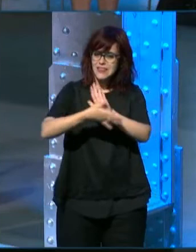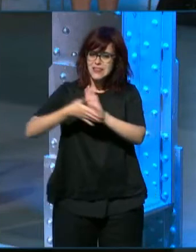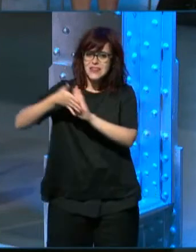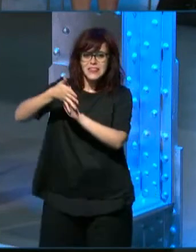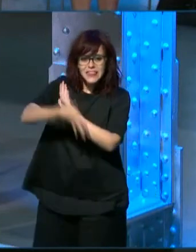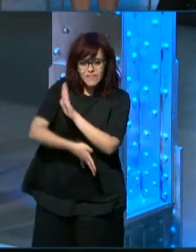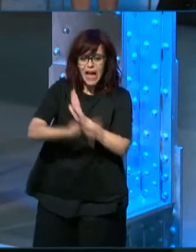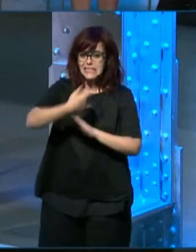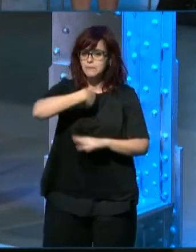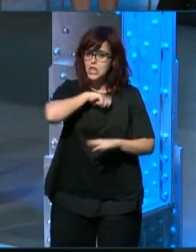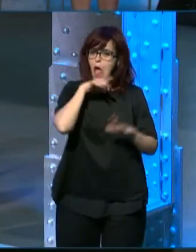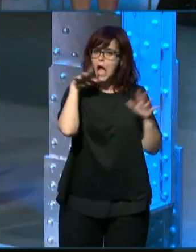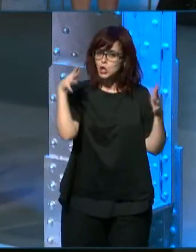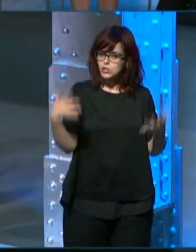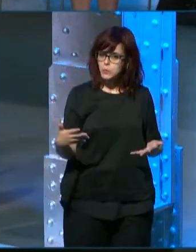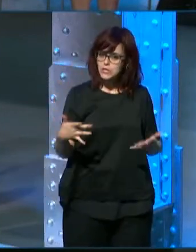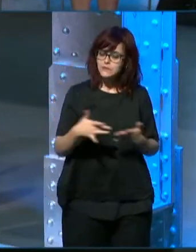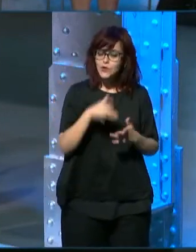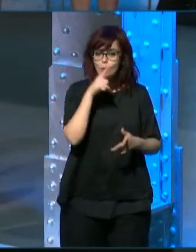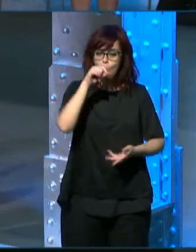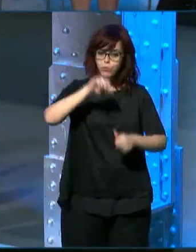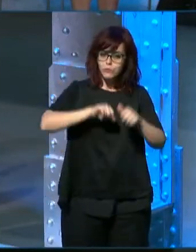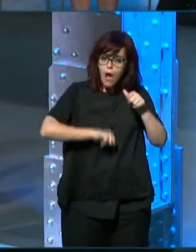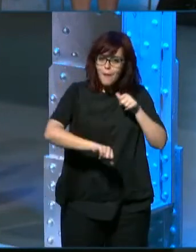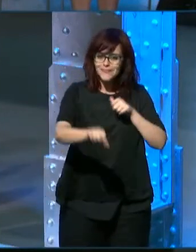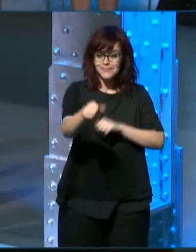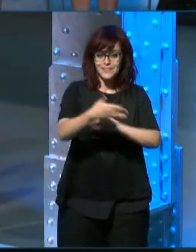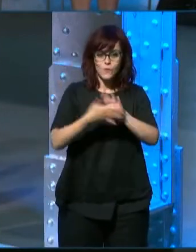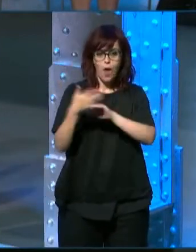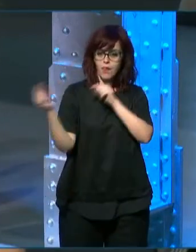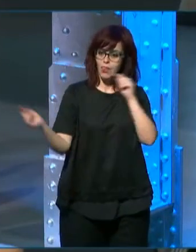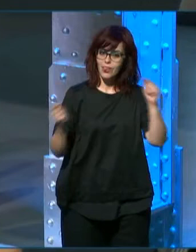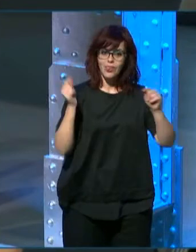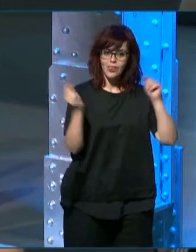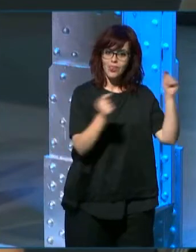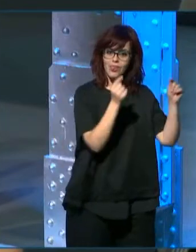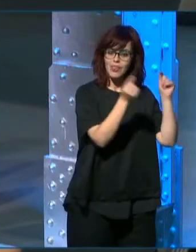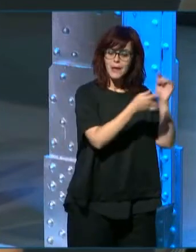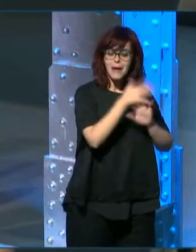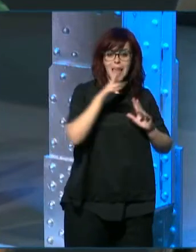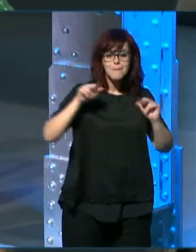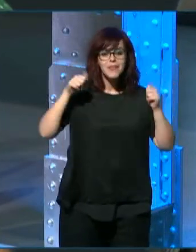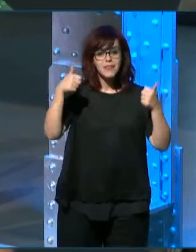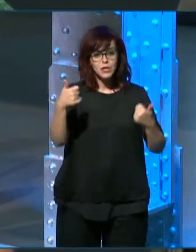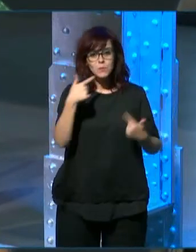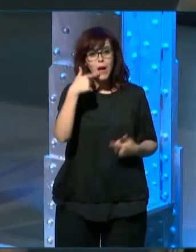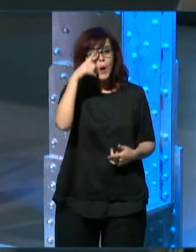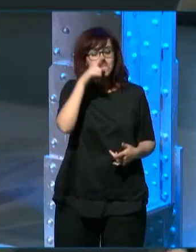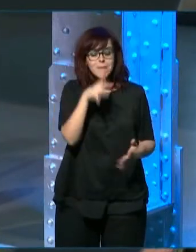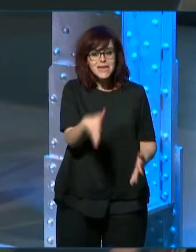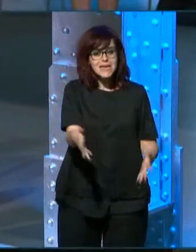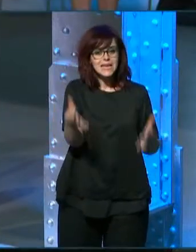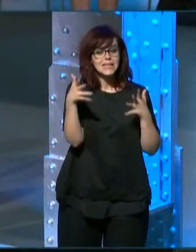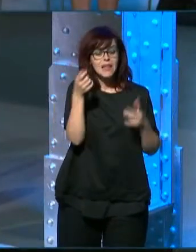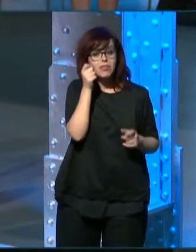un punto para iniciar una conversación entre nosotros mismos, un punto para iniciar el debate. Yo, por ejemplo, a mí me ha encantado